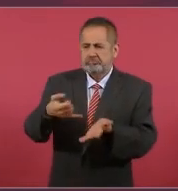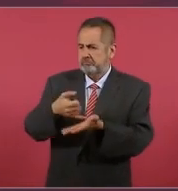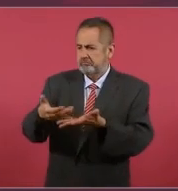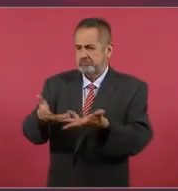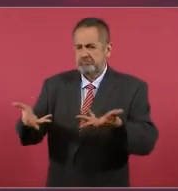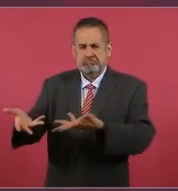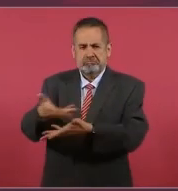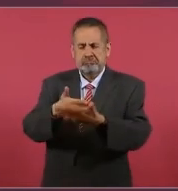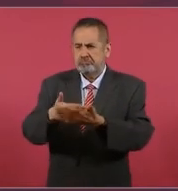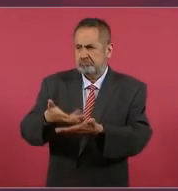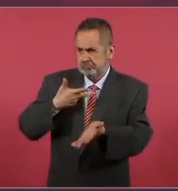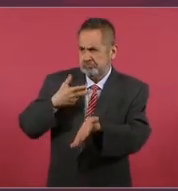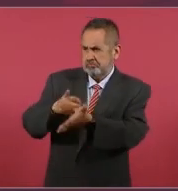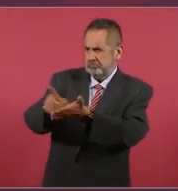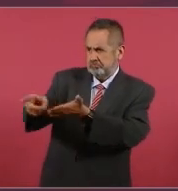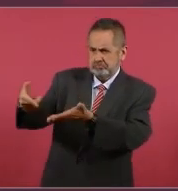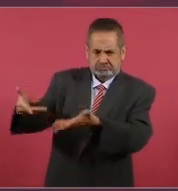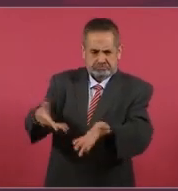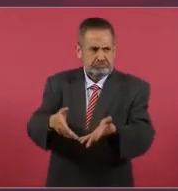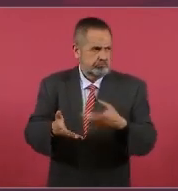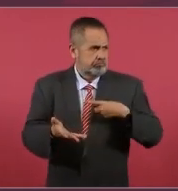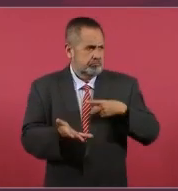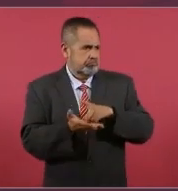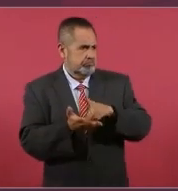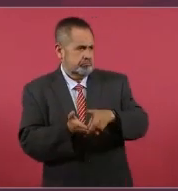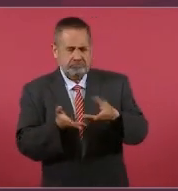todos tenían el derecho a la tierra.